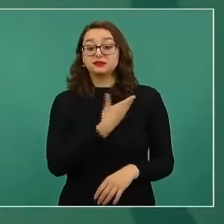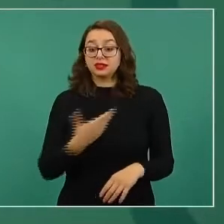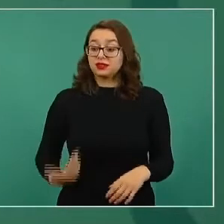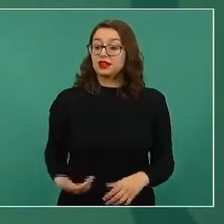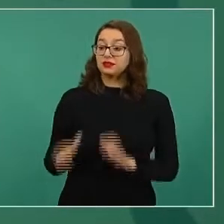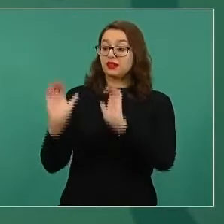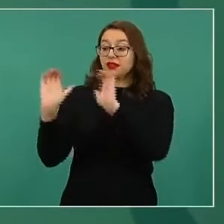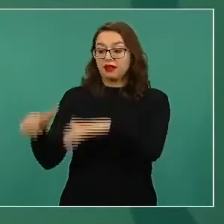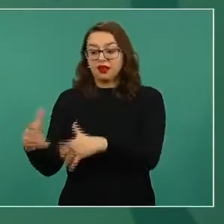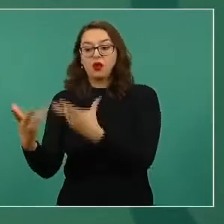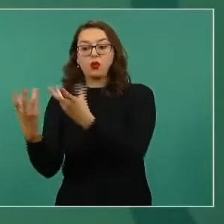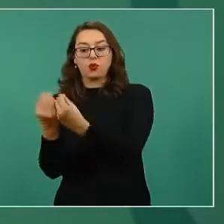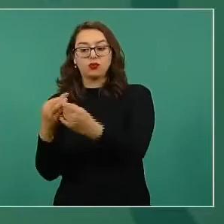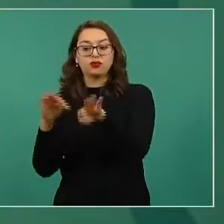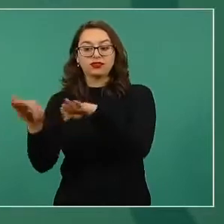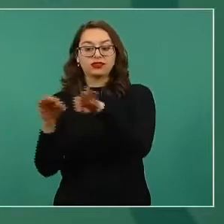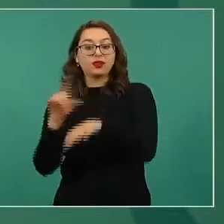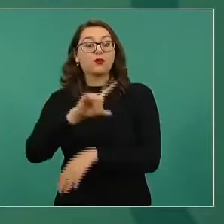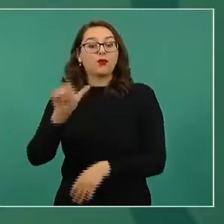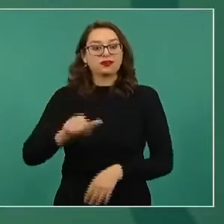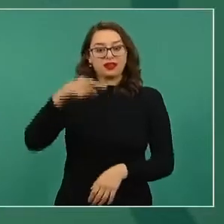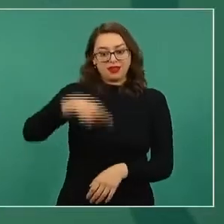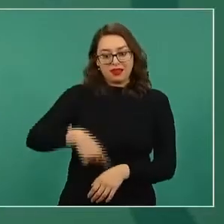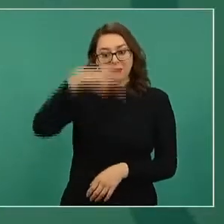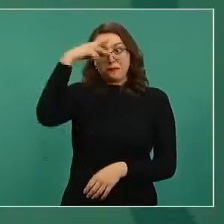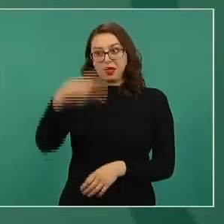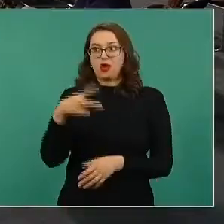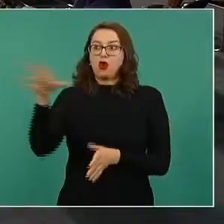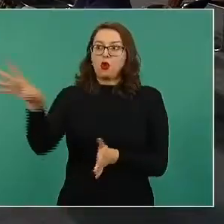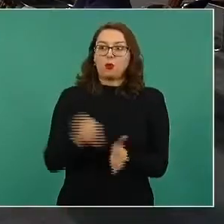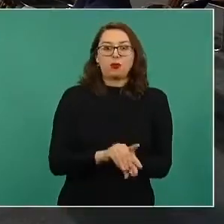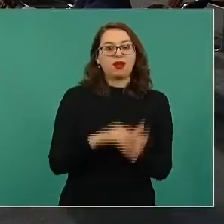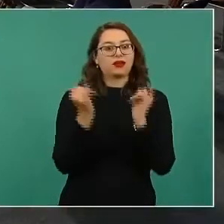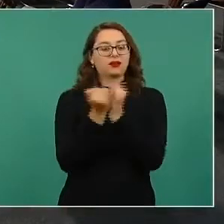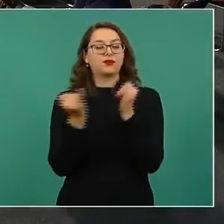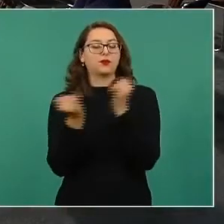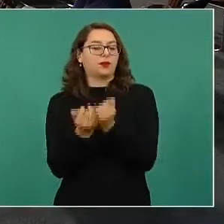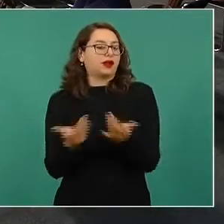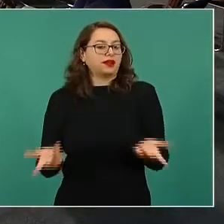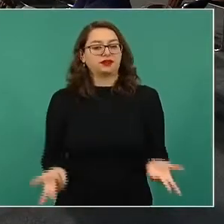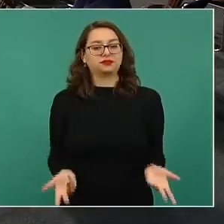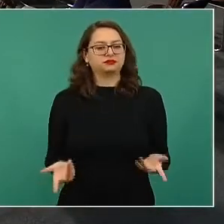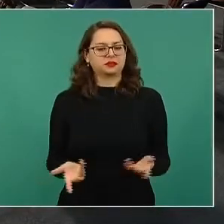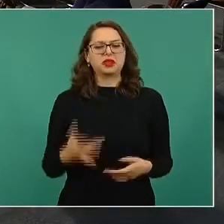Por eso aquí empezó a verse normal